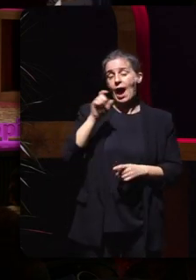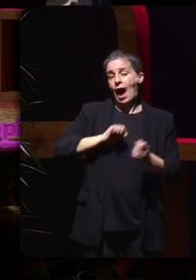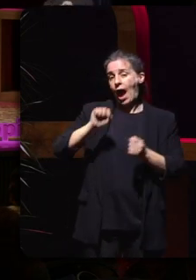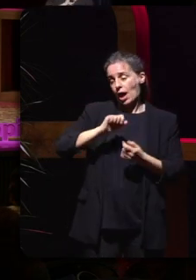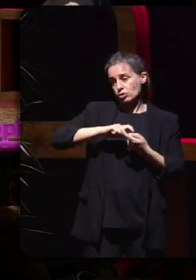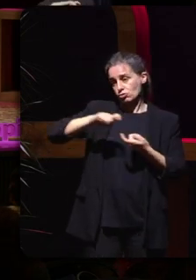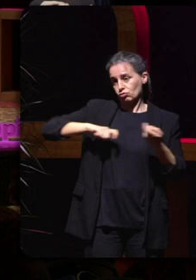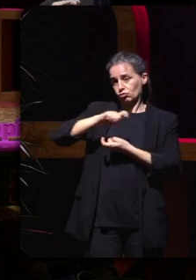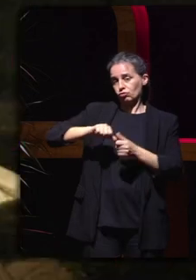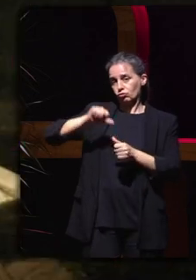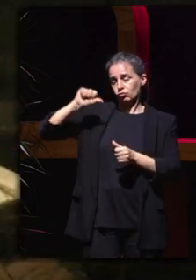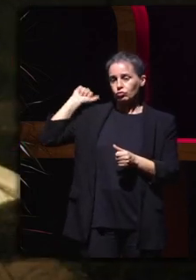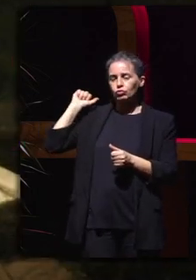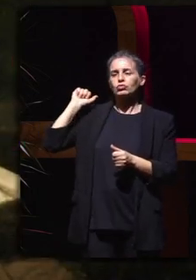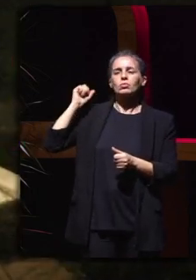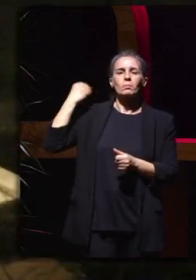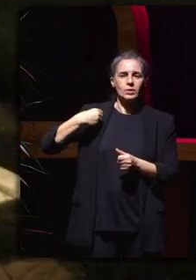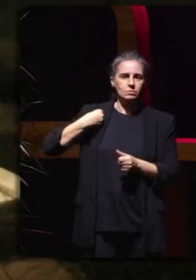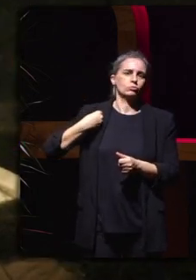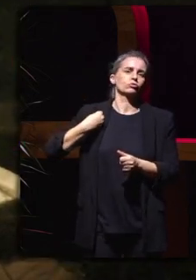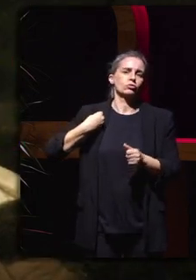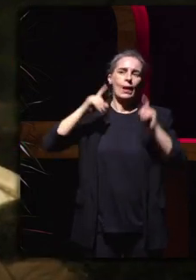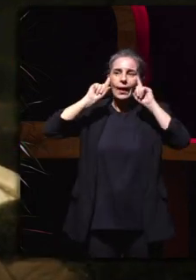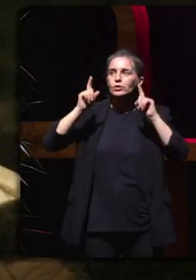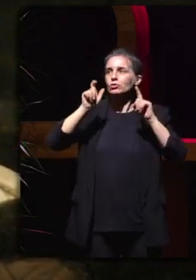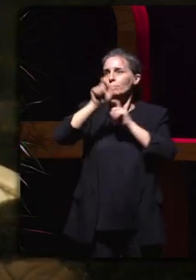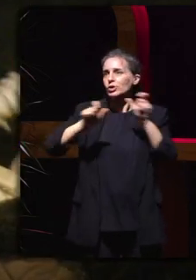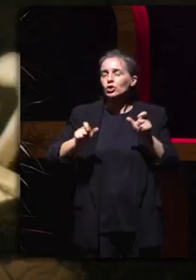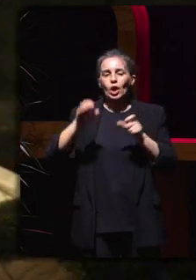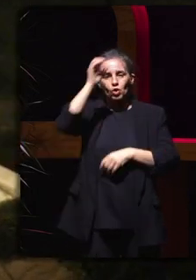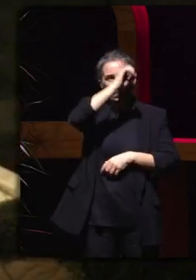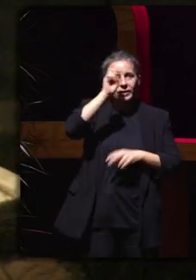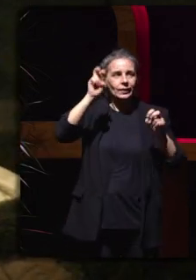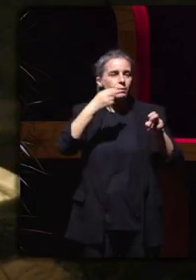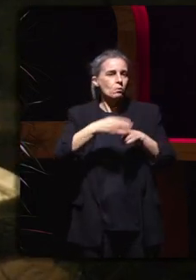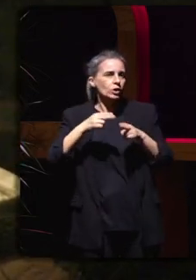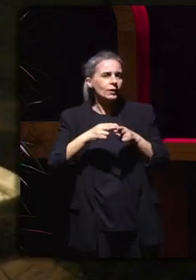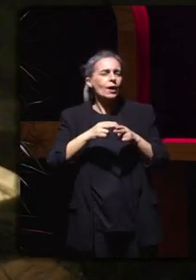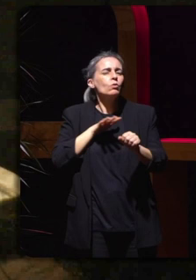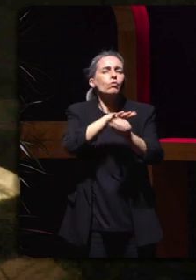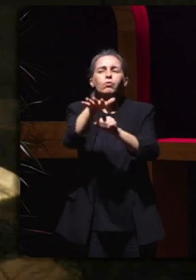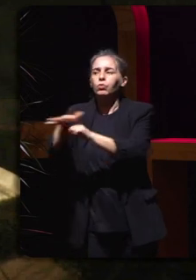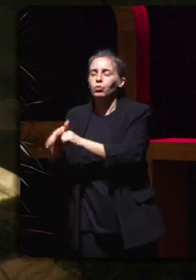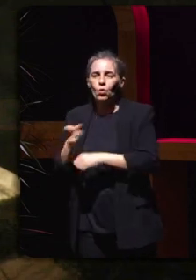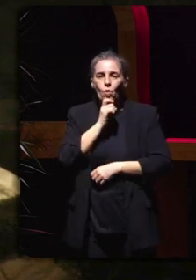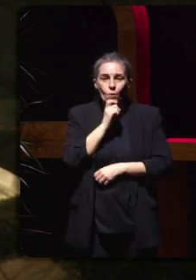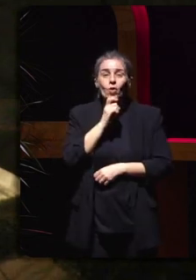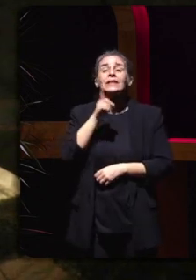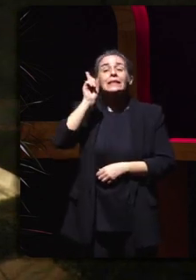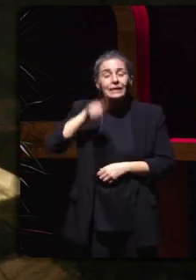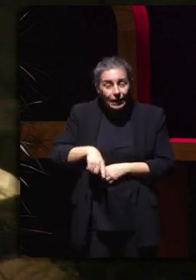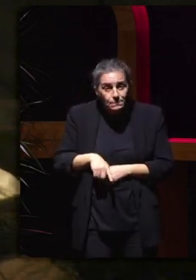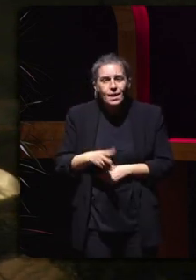Cuál es la repercusión que como mujeres opinando sobre la actualidad política tienen sus artículos Yo quiero también saber si hay esa repercusión